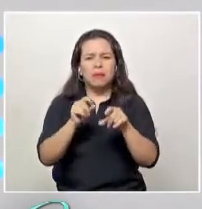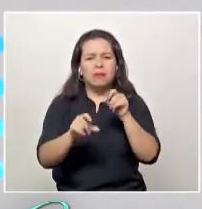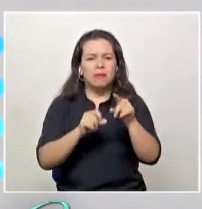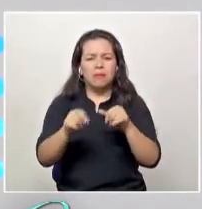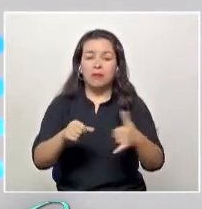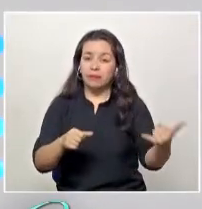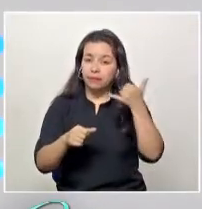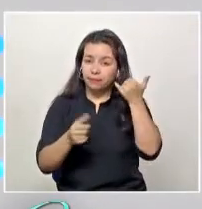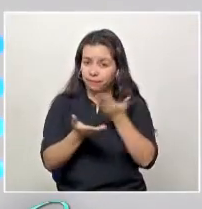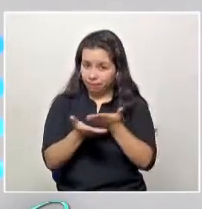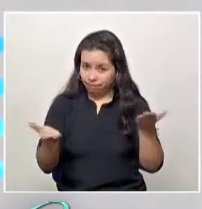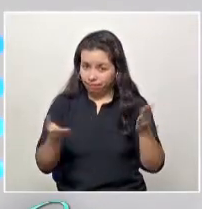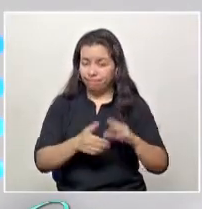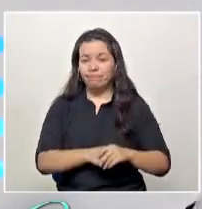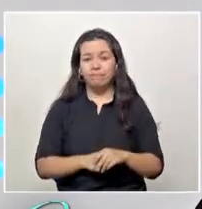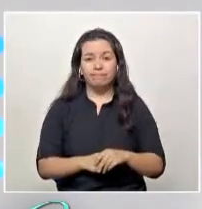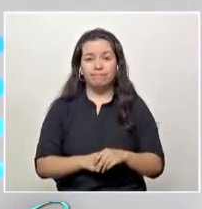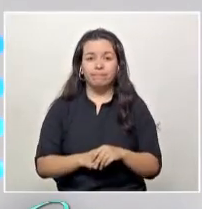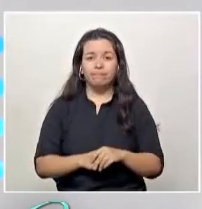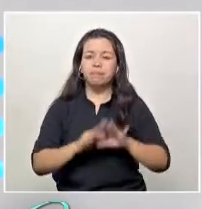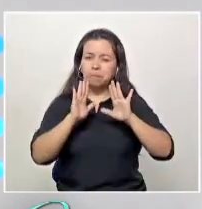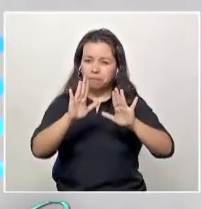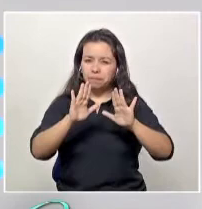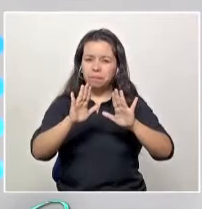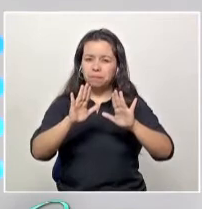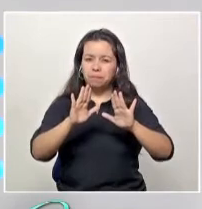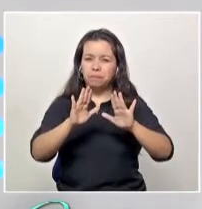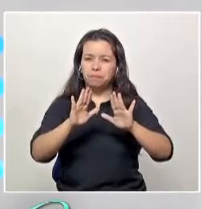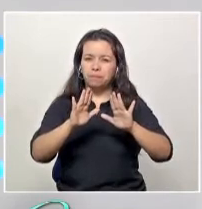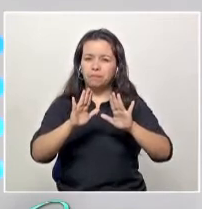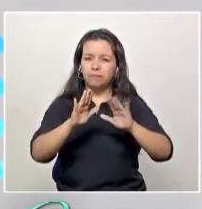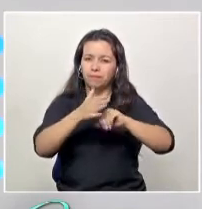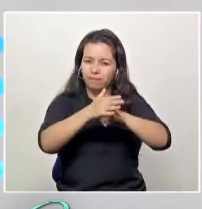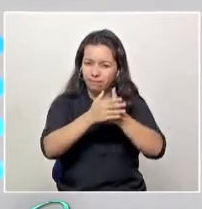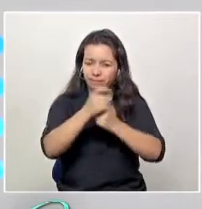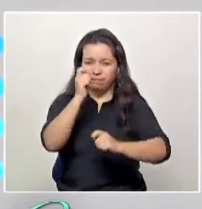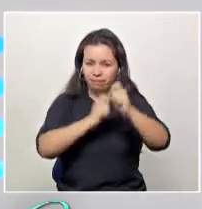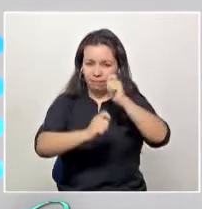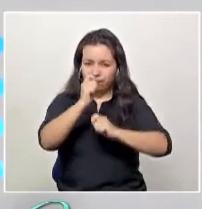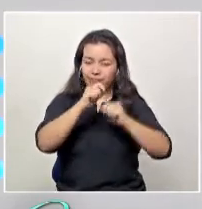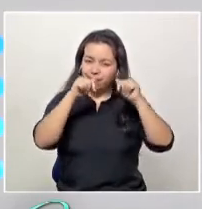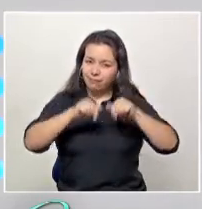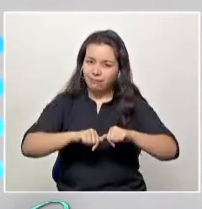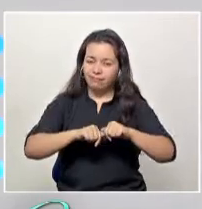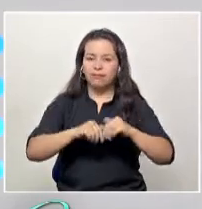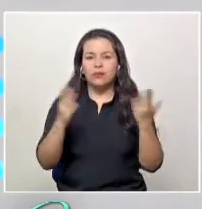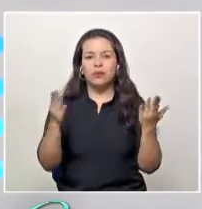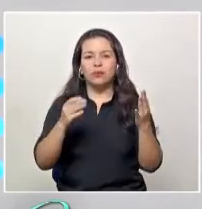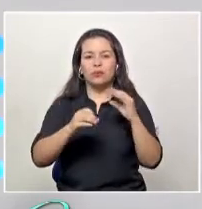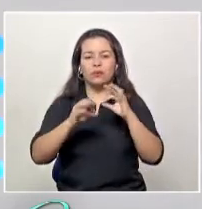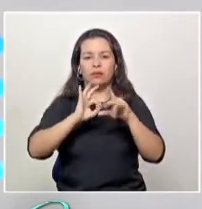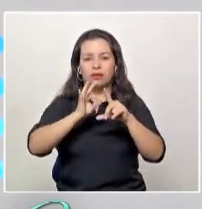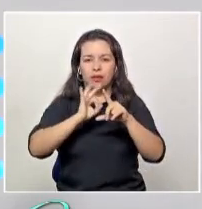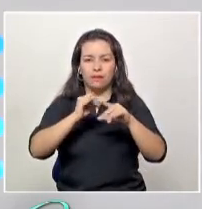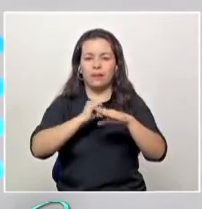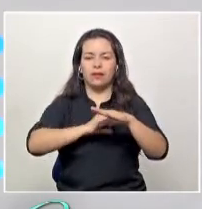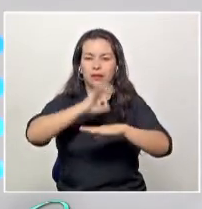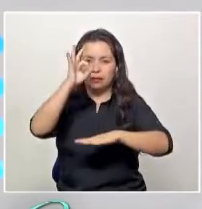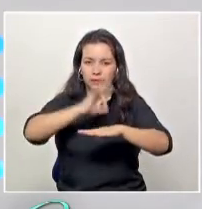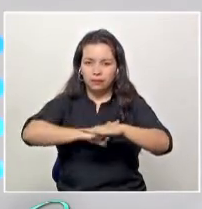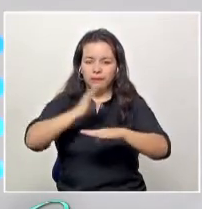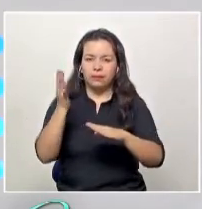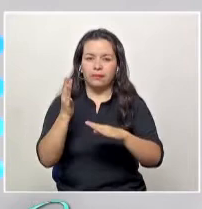gratis 018-127-222. Es el momento de abrir un paréntesis comercial. Aquí en nuestros canales regionales Telecafé,